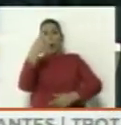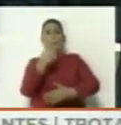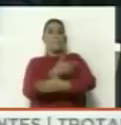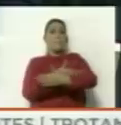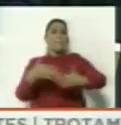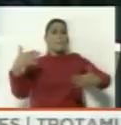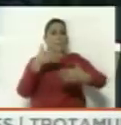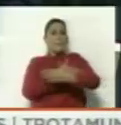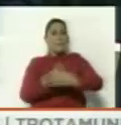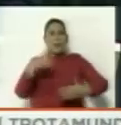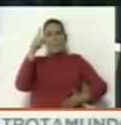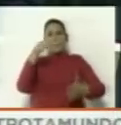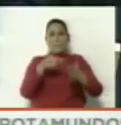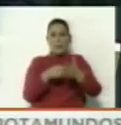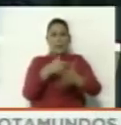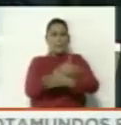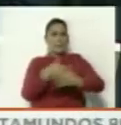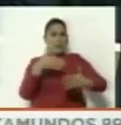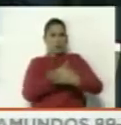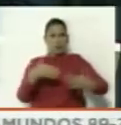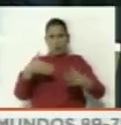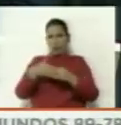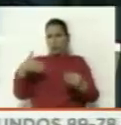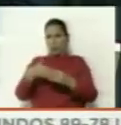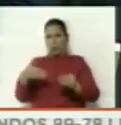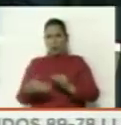1.000 millones de dólares.